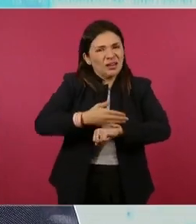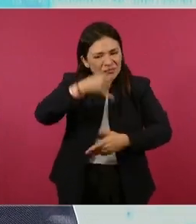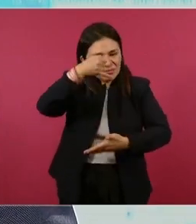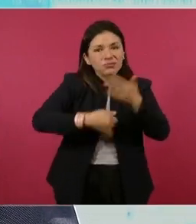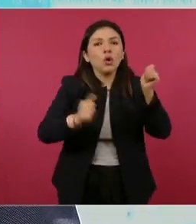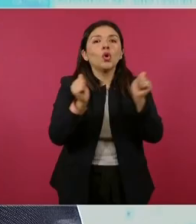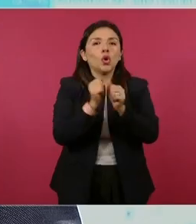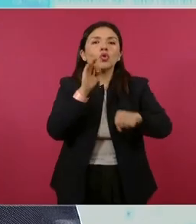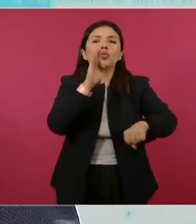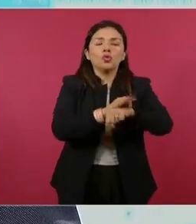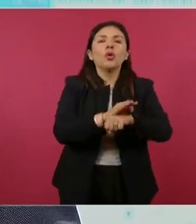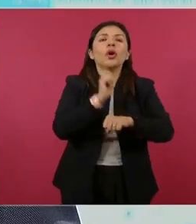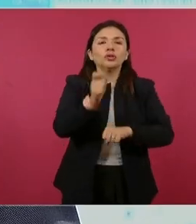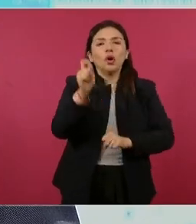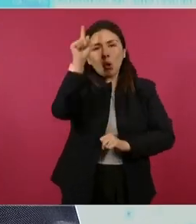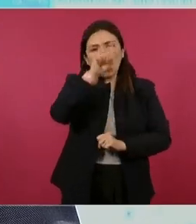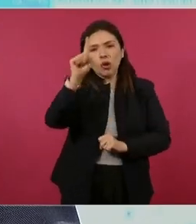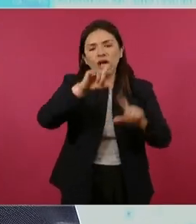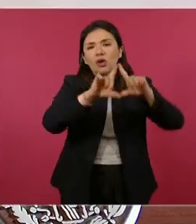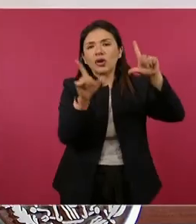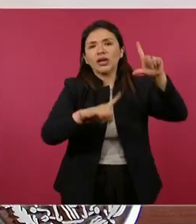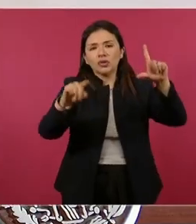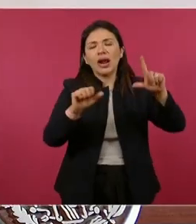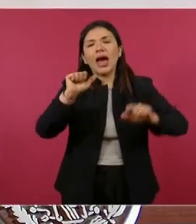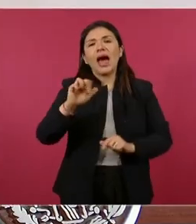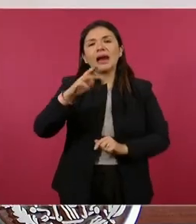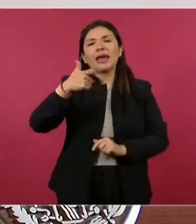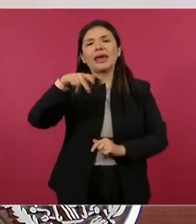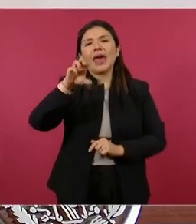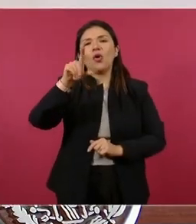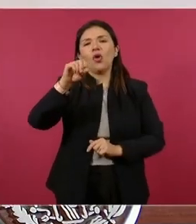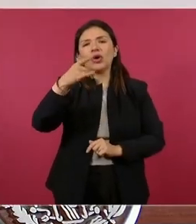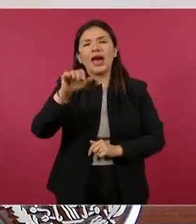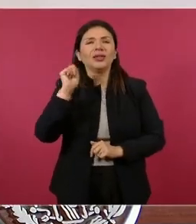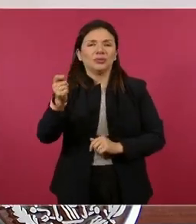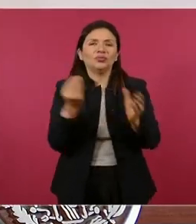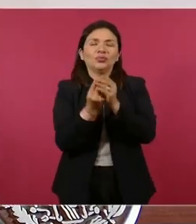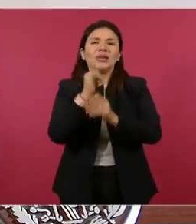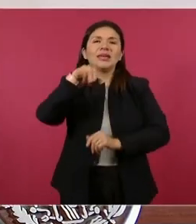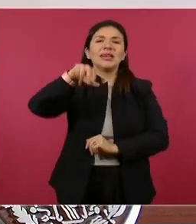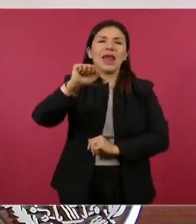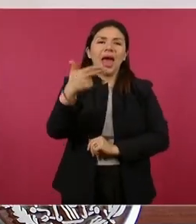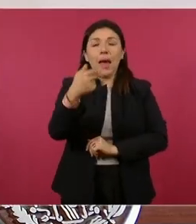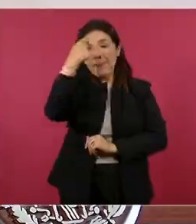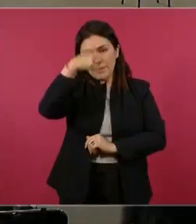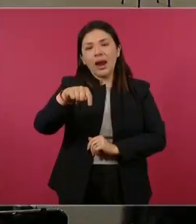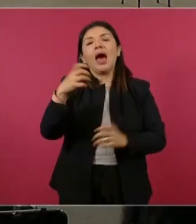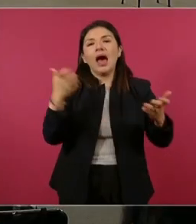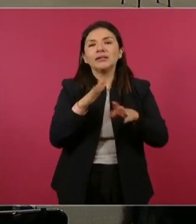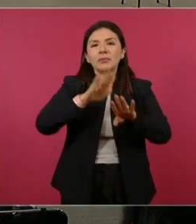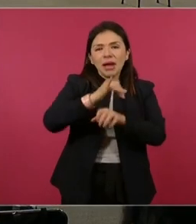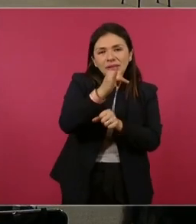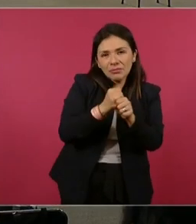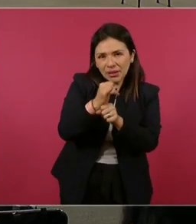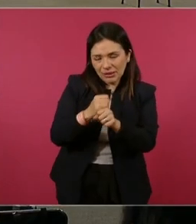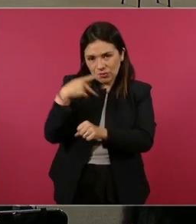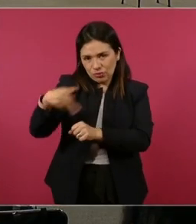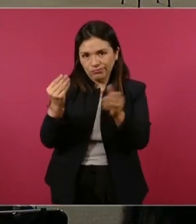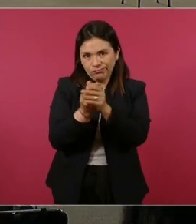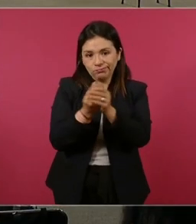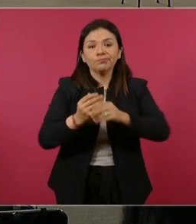aval del Consejo Nacional de Arqueología del INAH, con base en la norma para la investigación